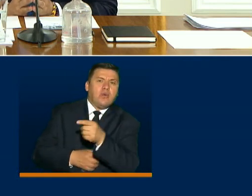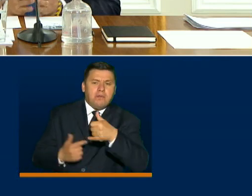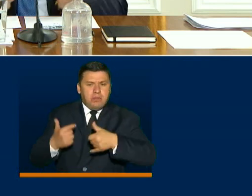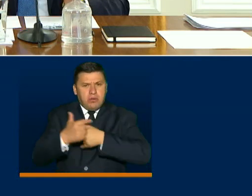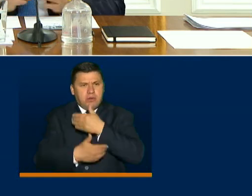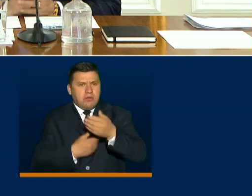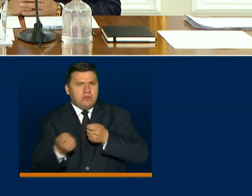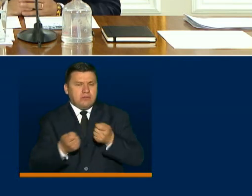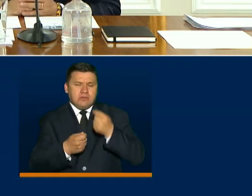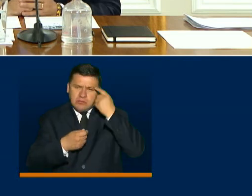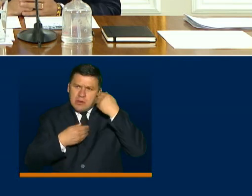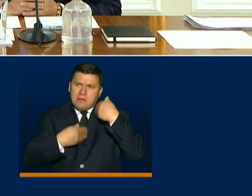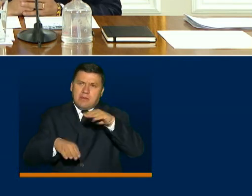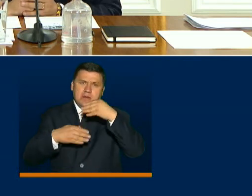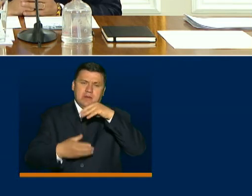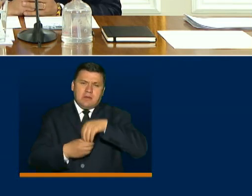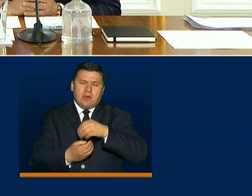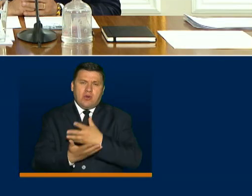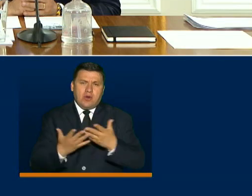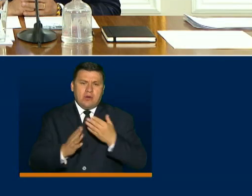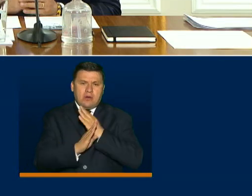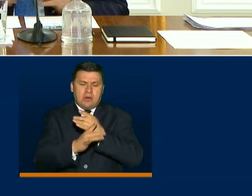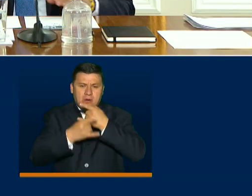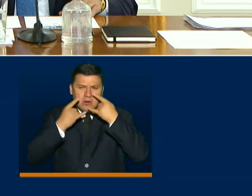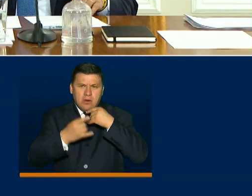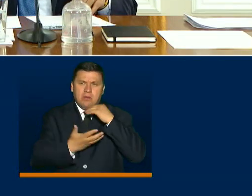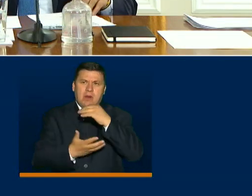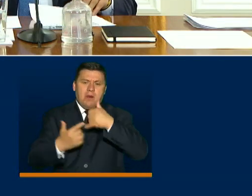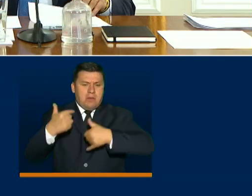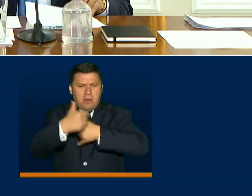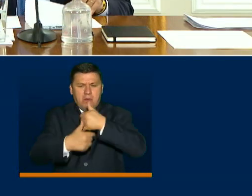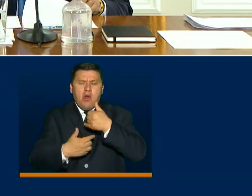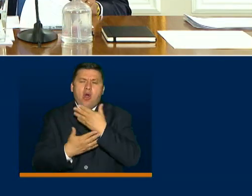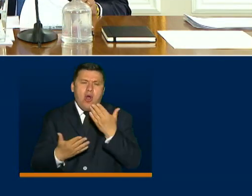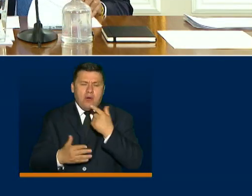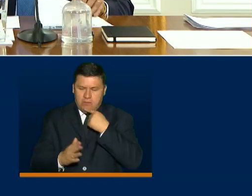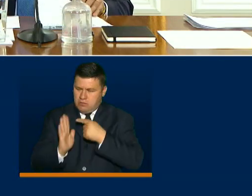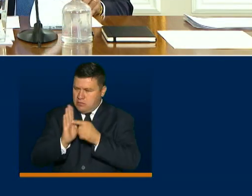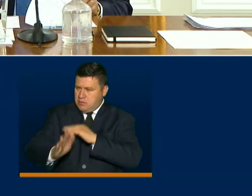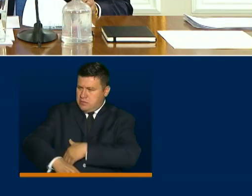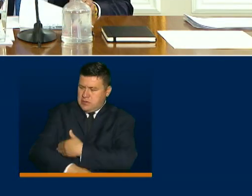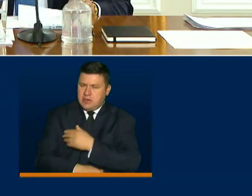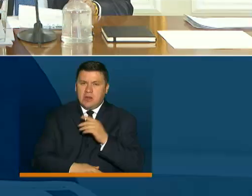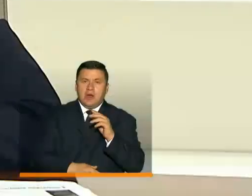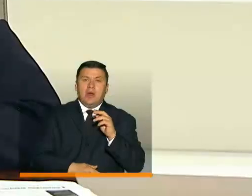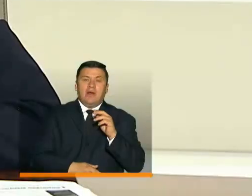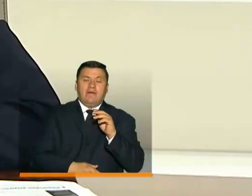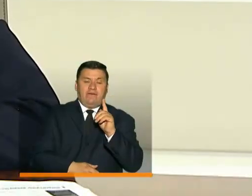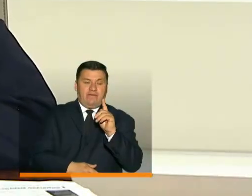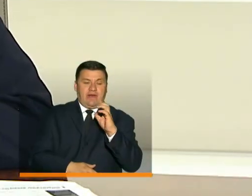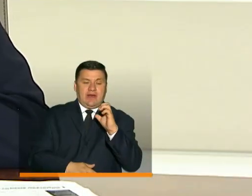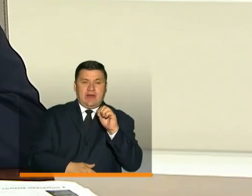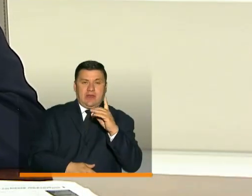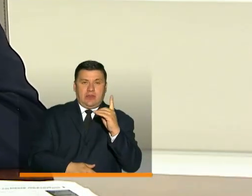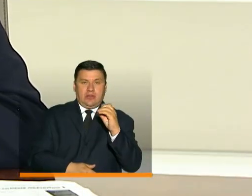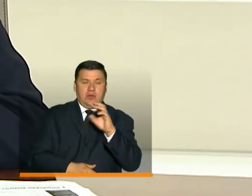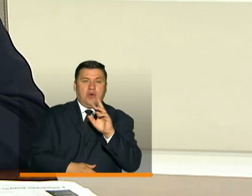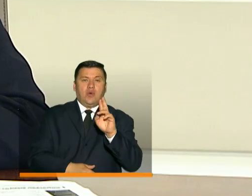estamos avanzando en la dispersión de material de protección personal. Lo escuchamos, ministro Fernando Ruiz. Sí, señor presidente, muchas